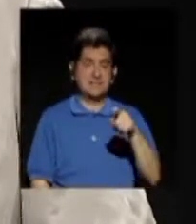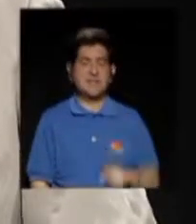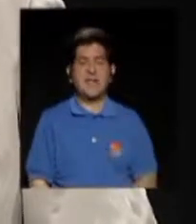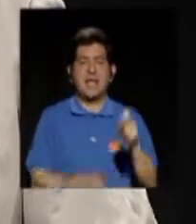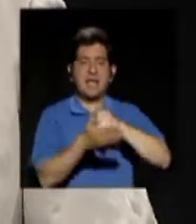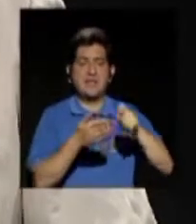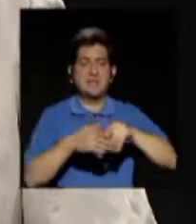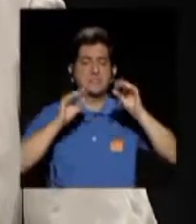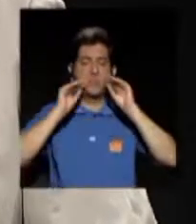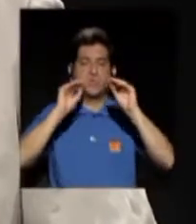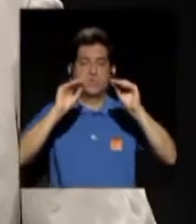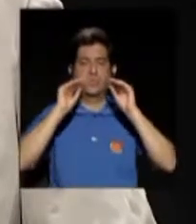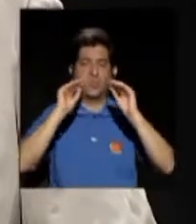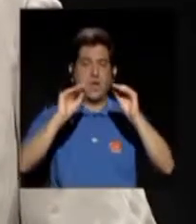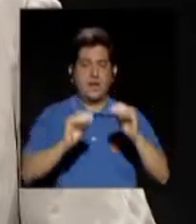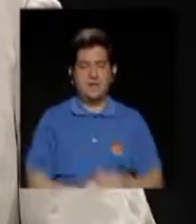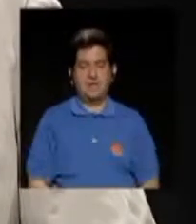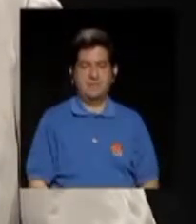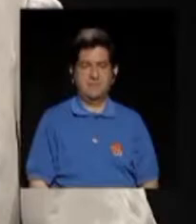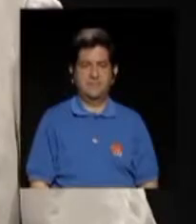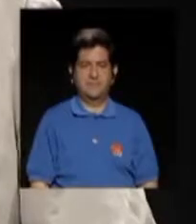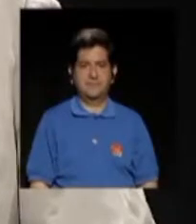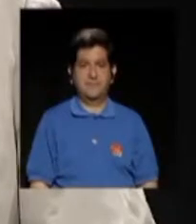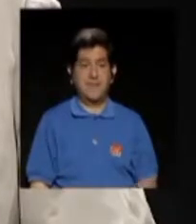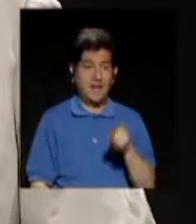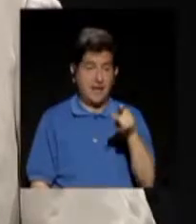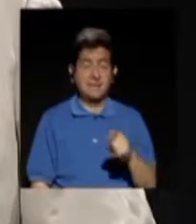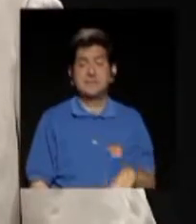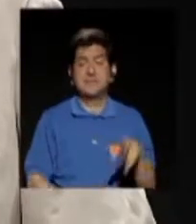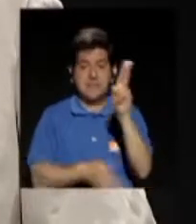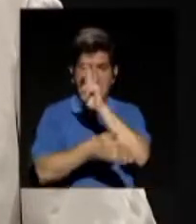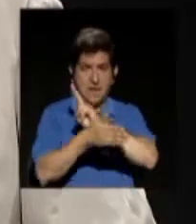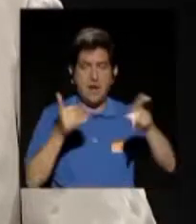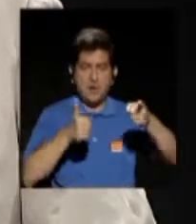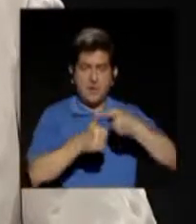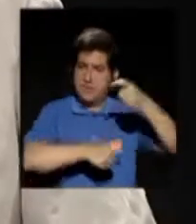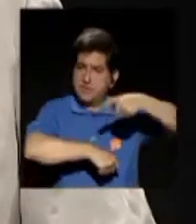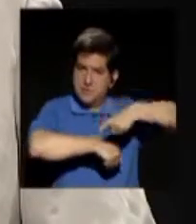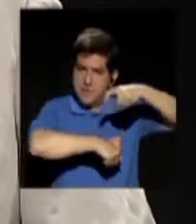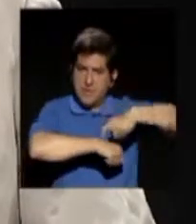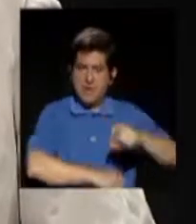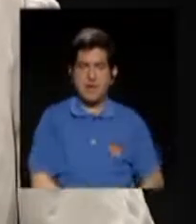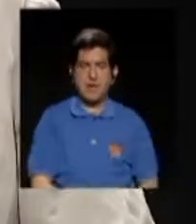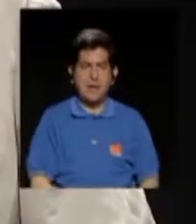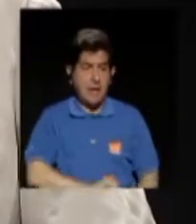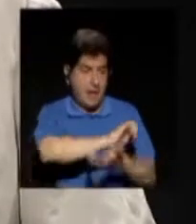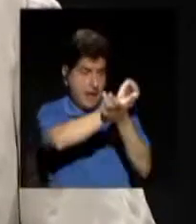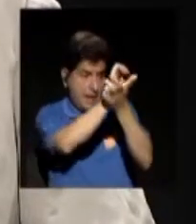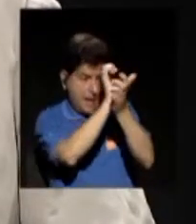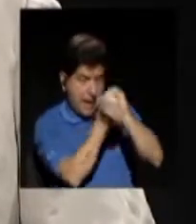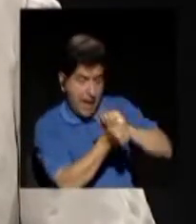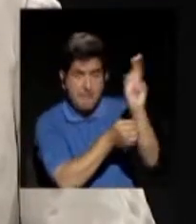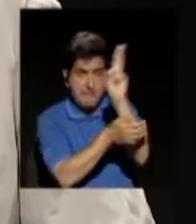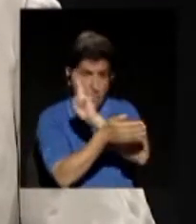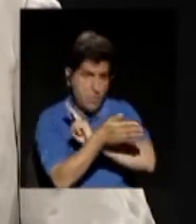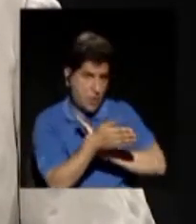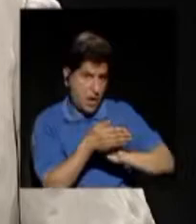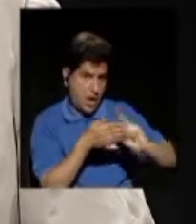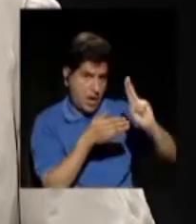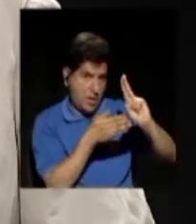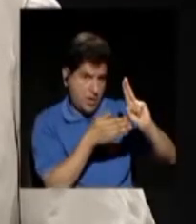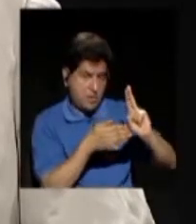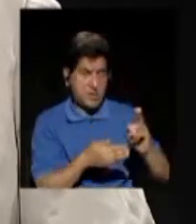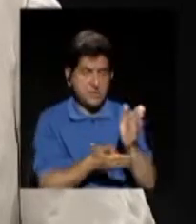Pedagogía. Esta es, digamos, como la universidad inicial, y cambiar esa universidad en